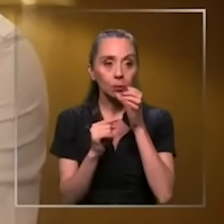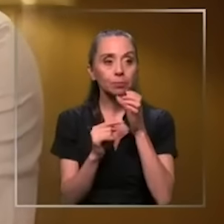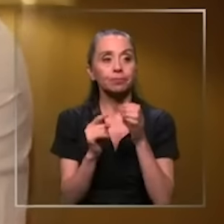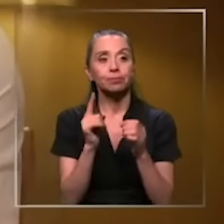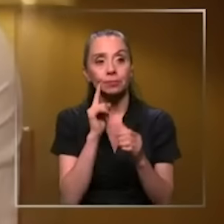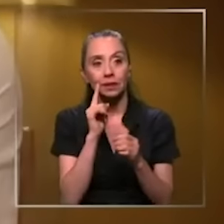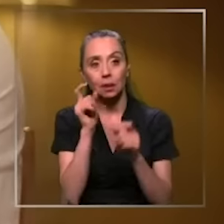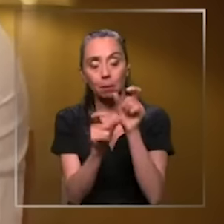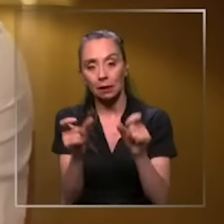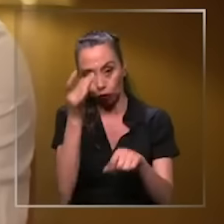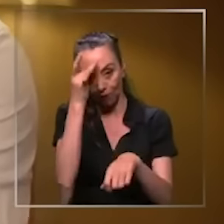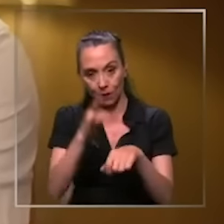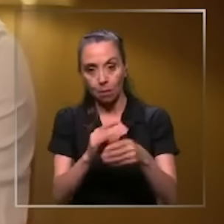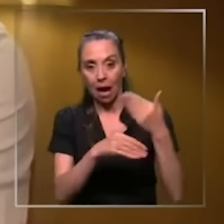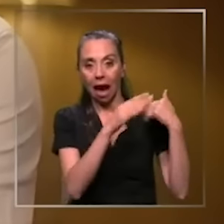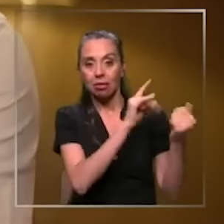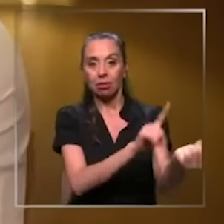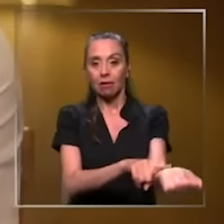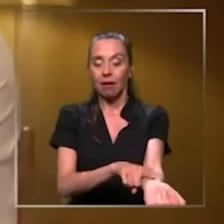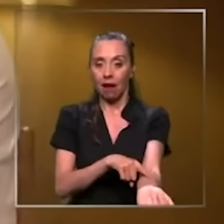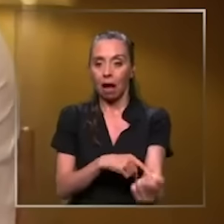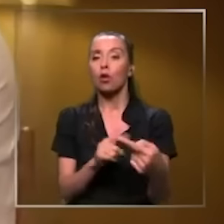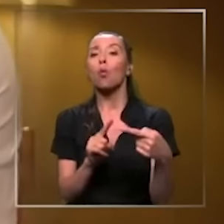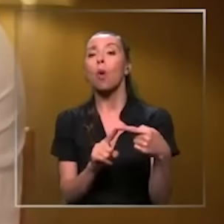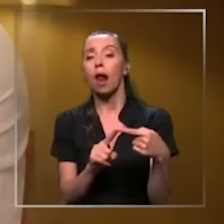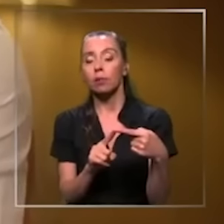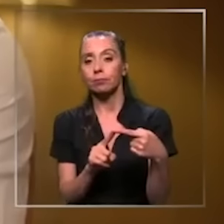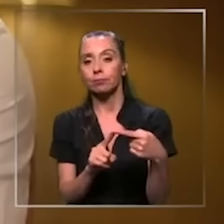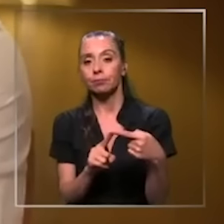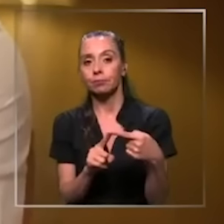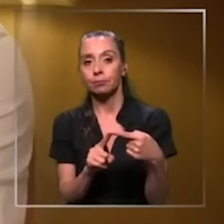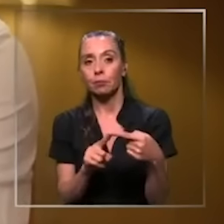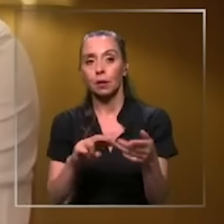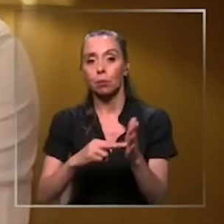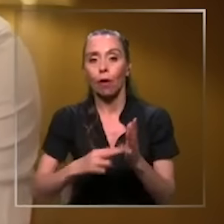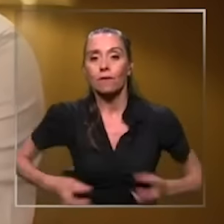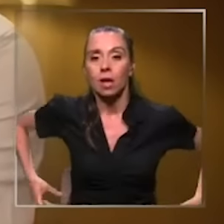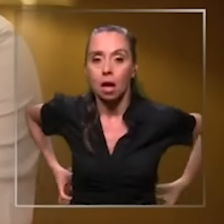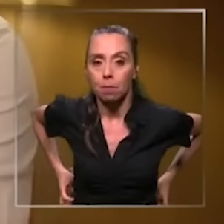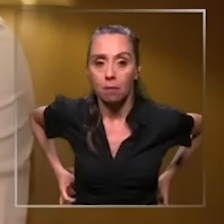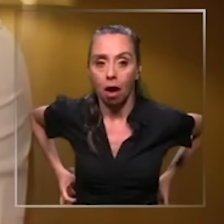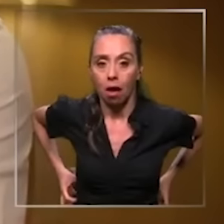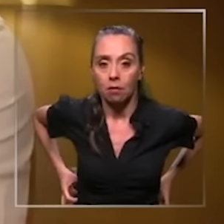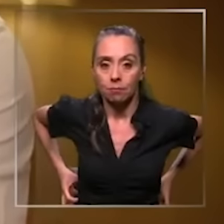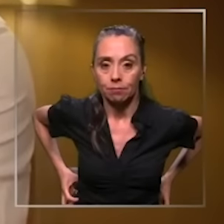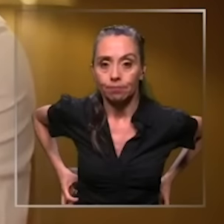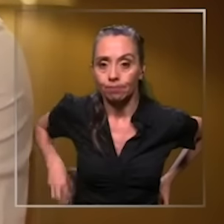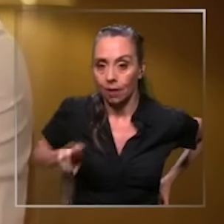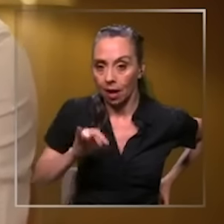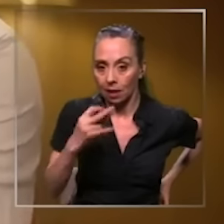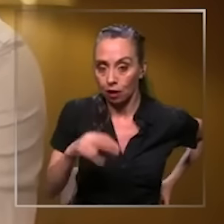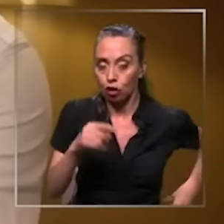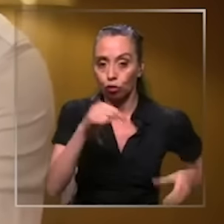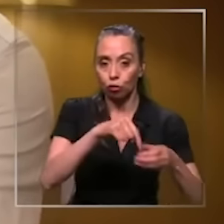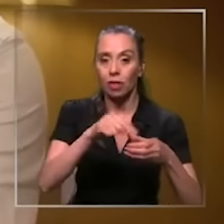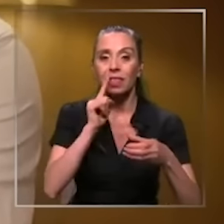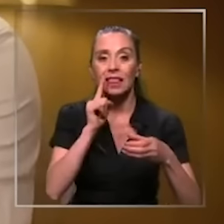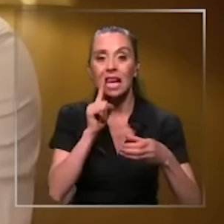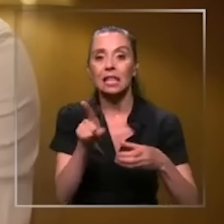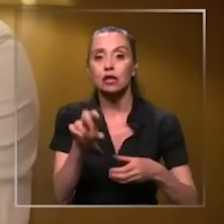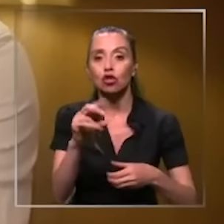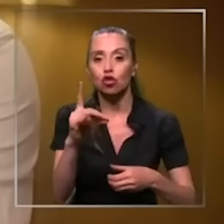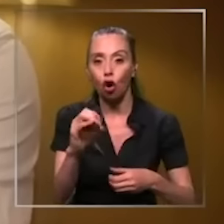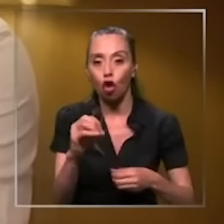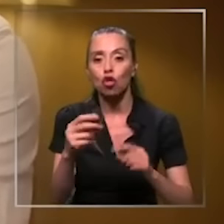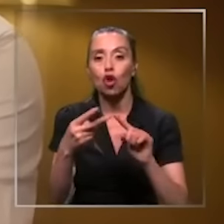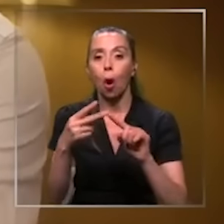algunas comorbilidades, algunas enfermedades crónicas, principalmente de problemas renales. Hay que pensar que toda esta sustancia tiene electrolitos, tiene